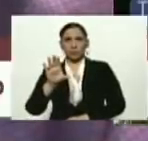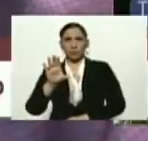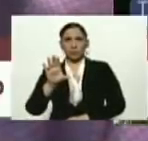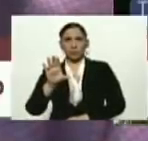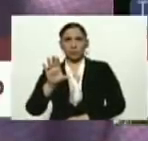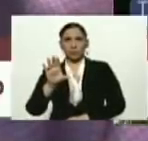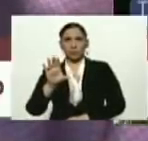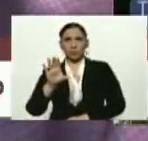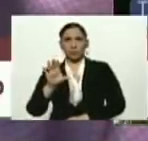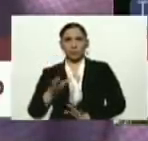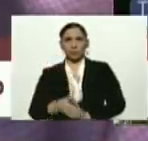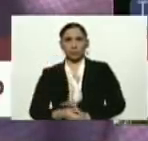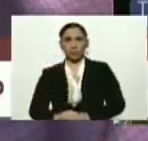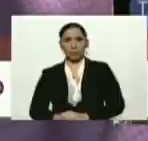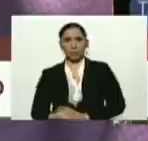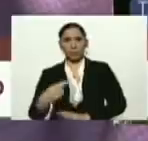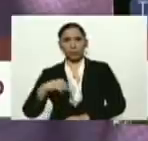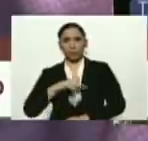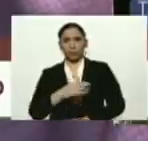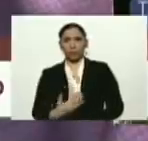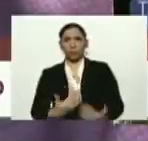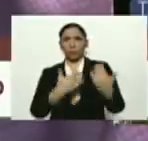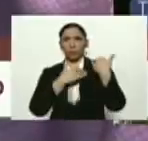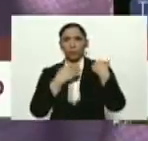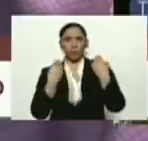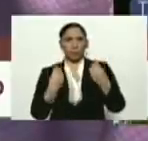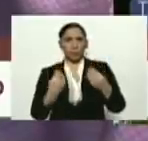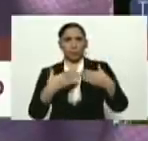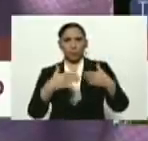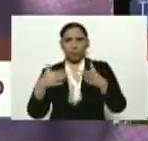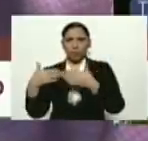que nuestra responsabilidad por ahora es cómo garantizar,